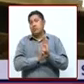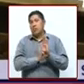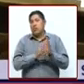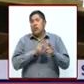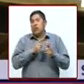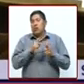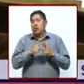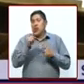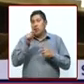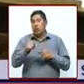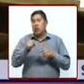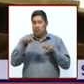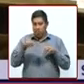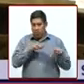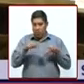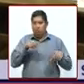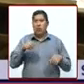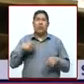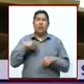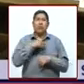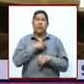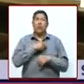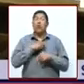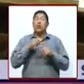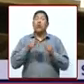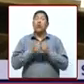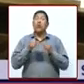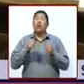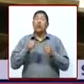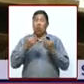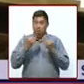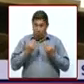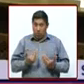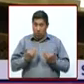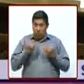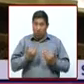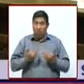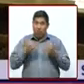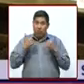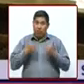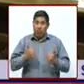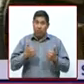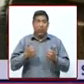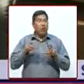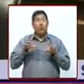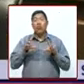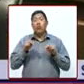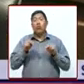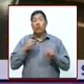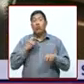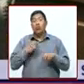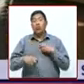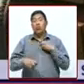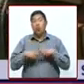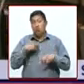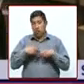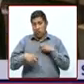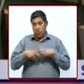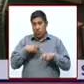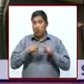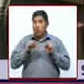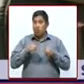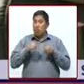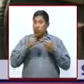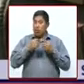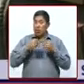Entonces es a eso que responde O sea que como está ahorita está bien y no va a haber problema de que puedan